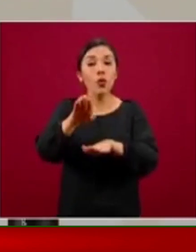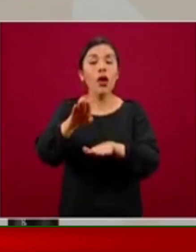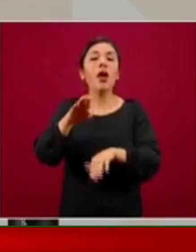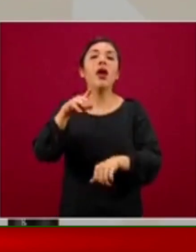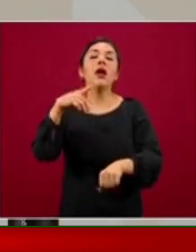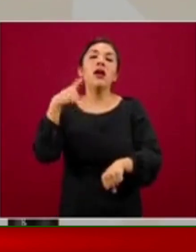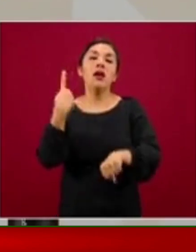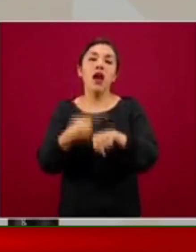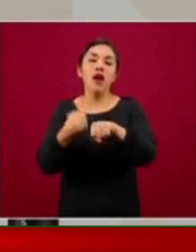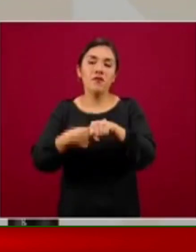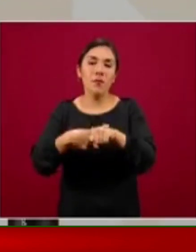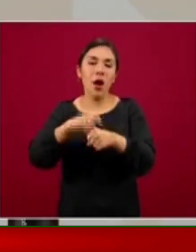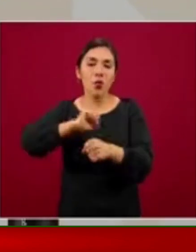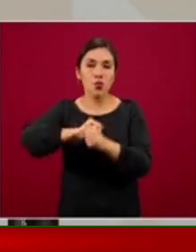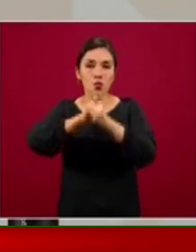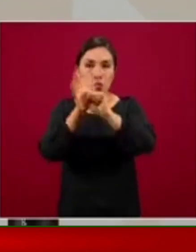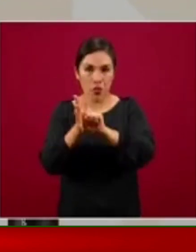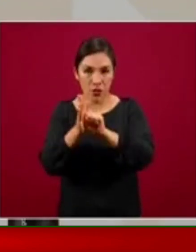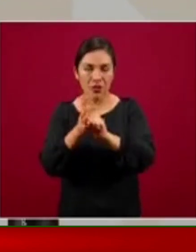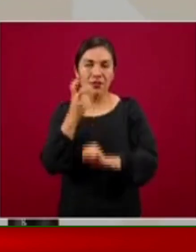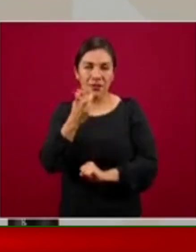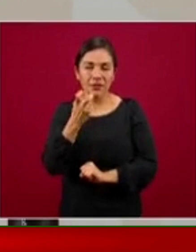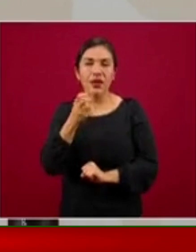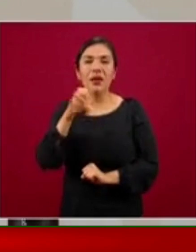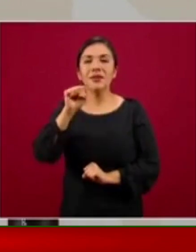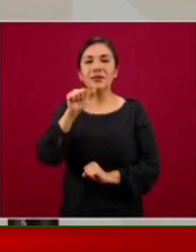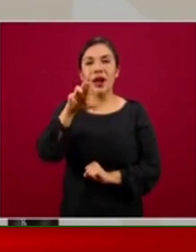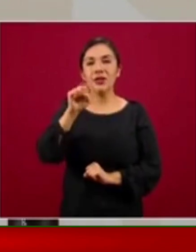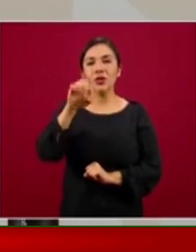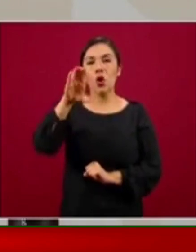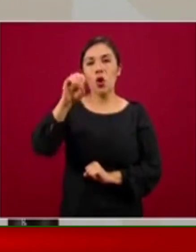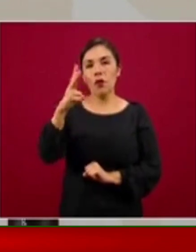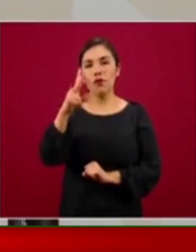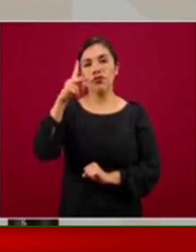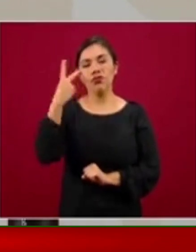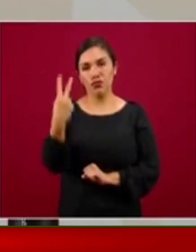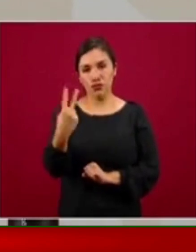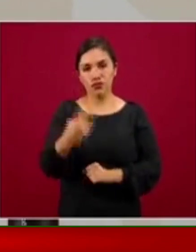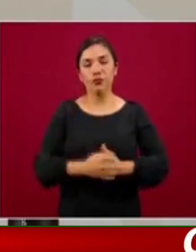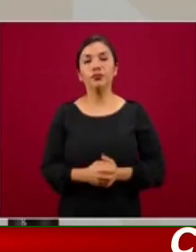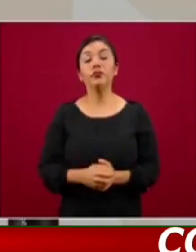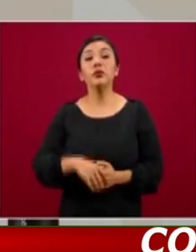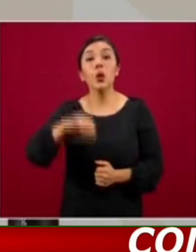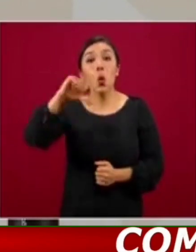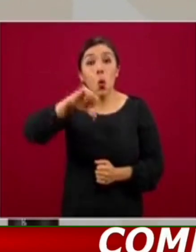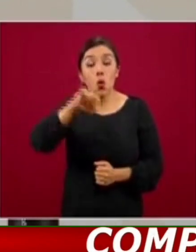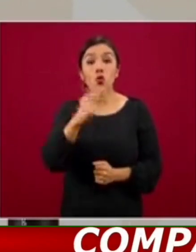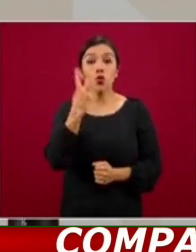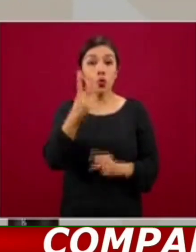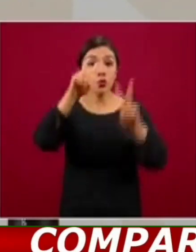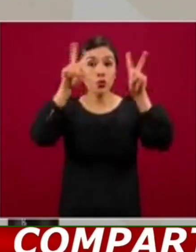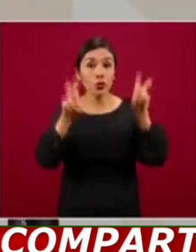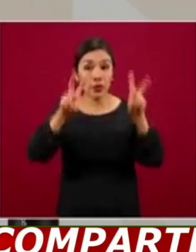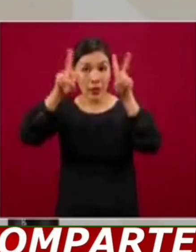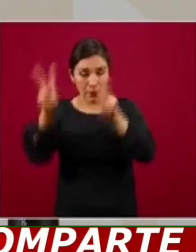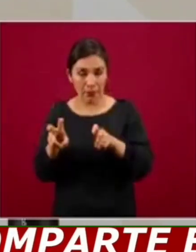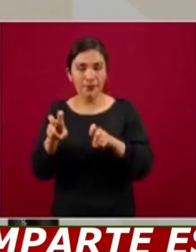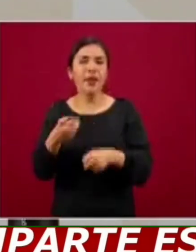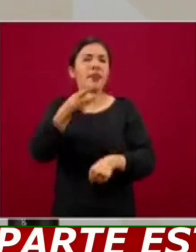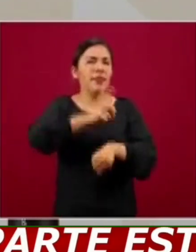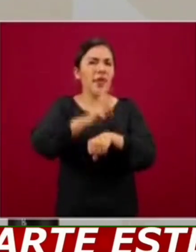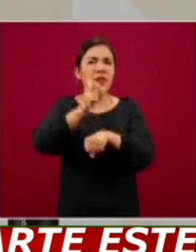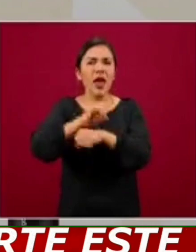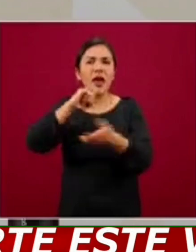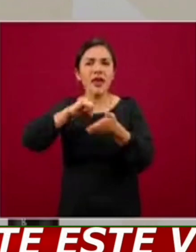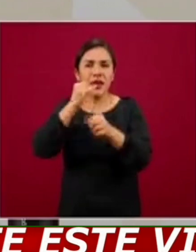COVID causada por el nuevo coronavirus SARS-CoV-2. Hoy vamos a tener dos temas: el informe técnico diario que